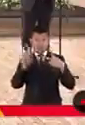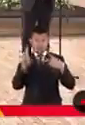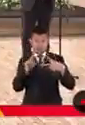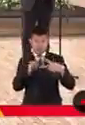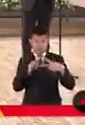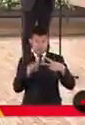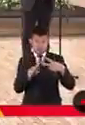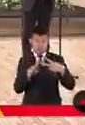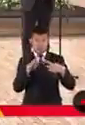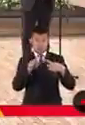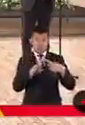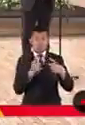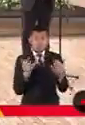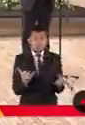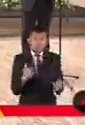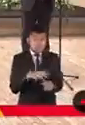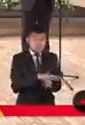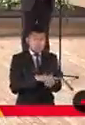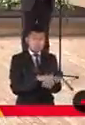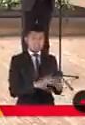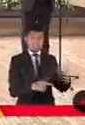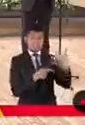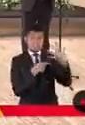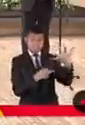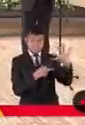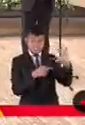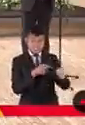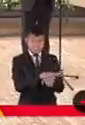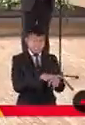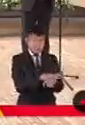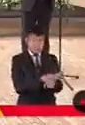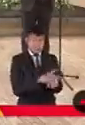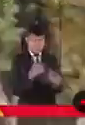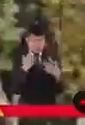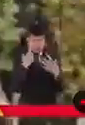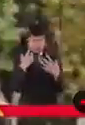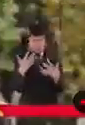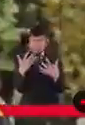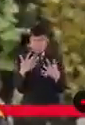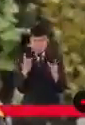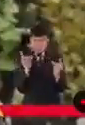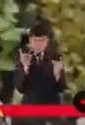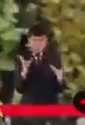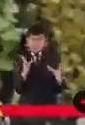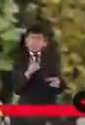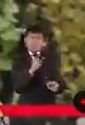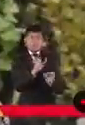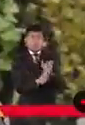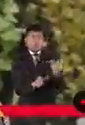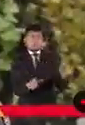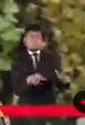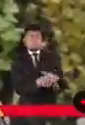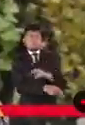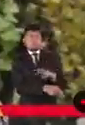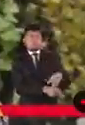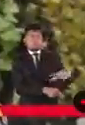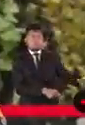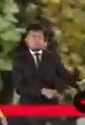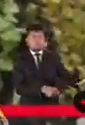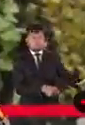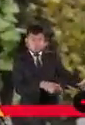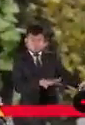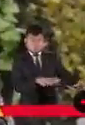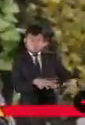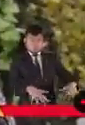Hemos tenido 6 casos muy macabros y escabrosos de personas que aparecen asesinadas y dejadas abandonadas